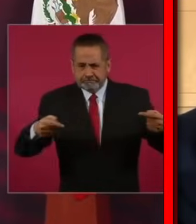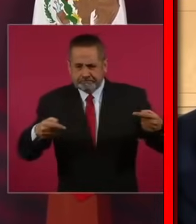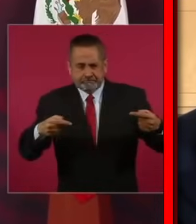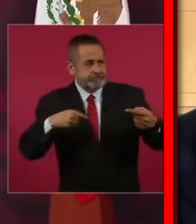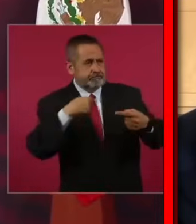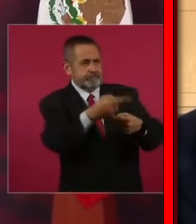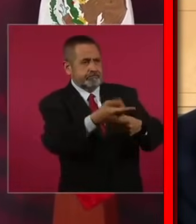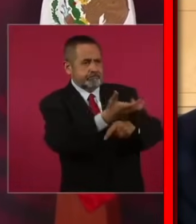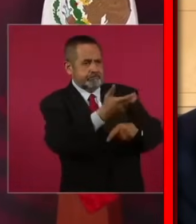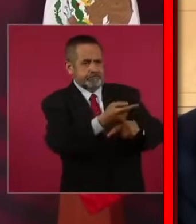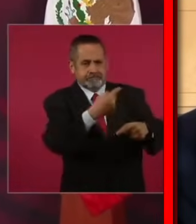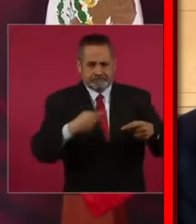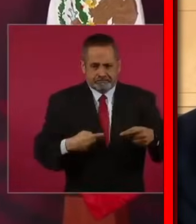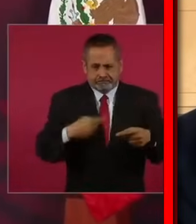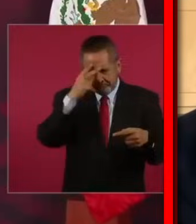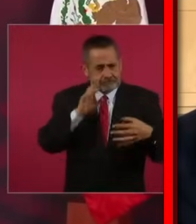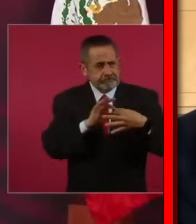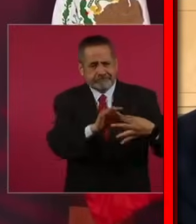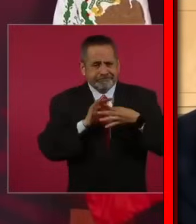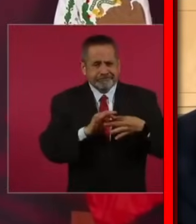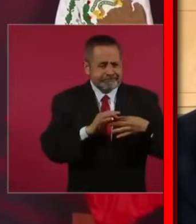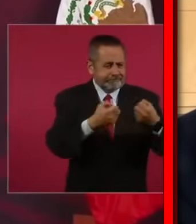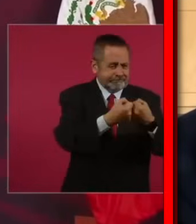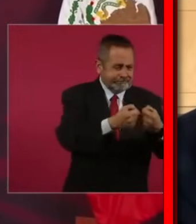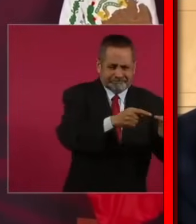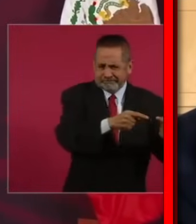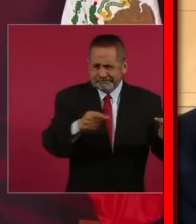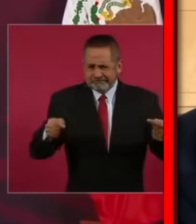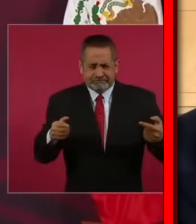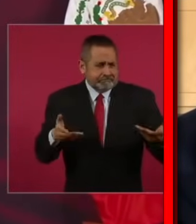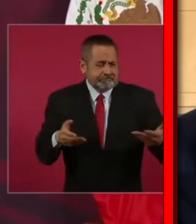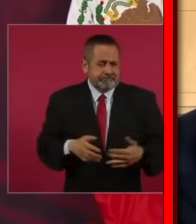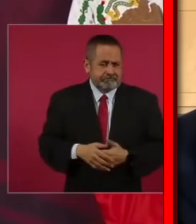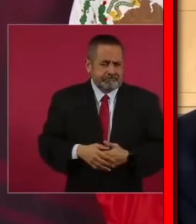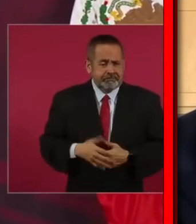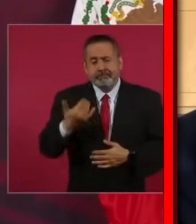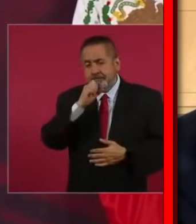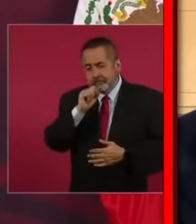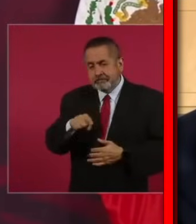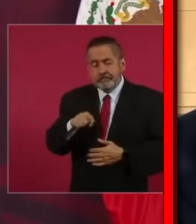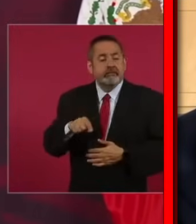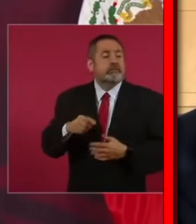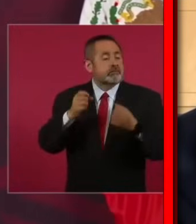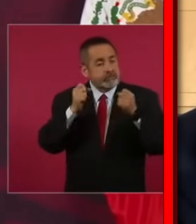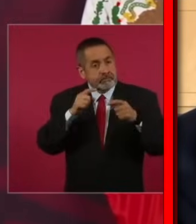frontera por geopolítica Pero además viven trabajan